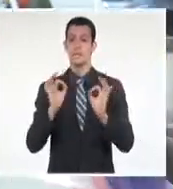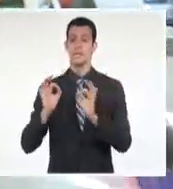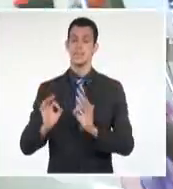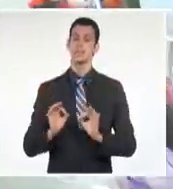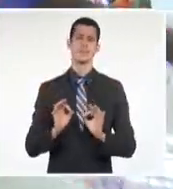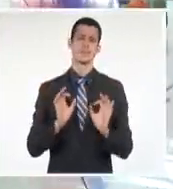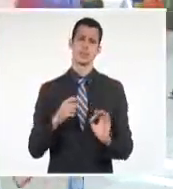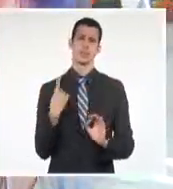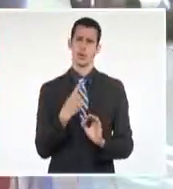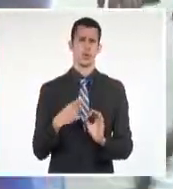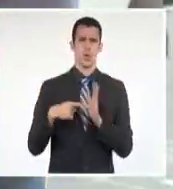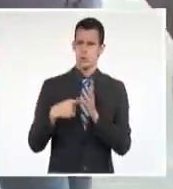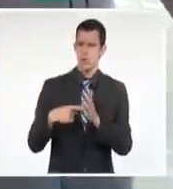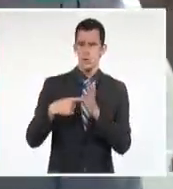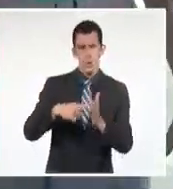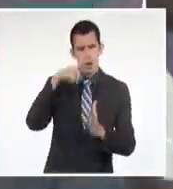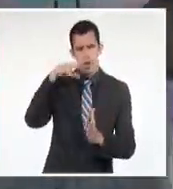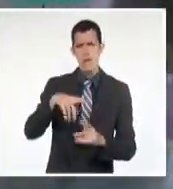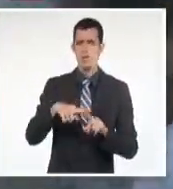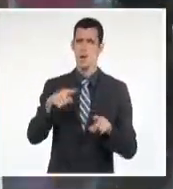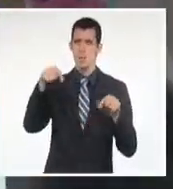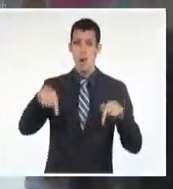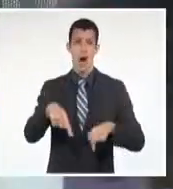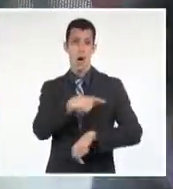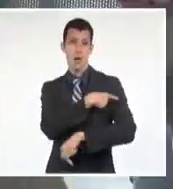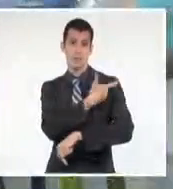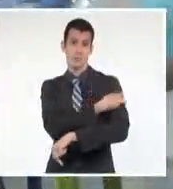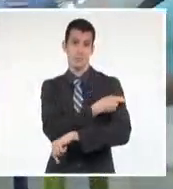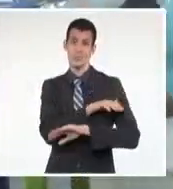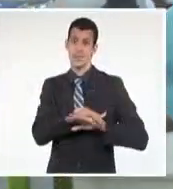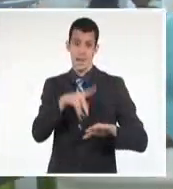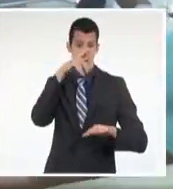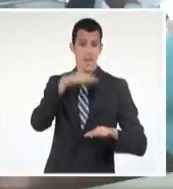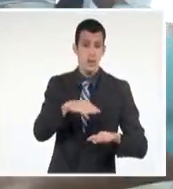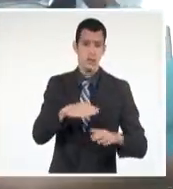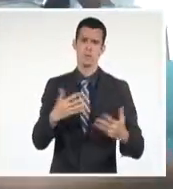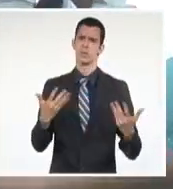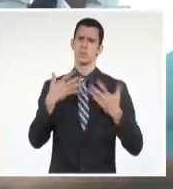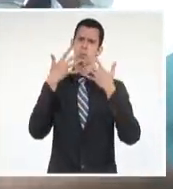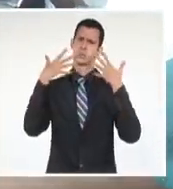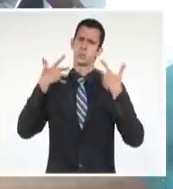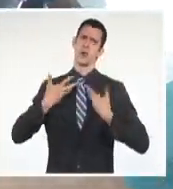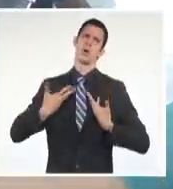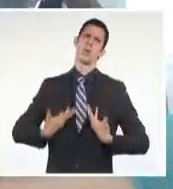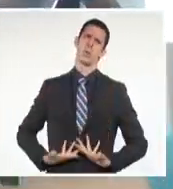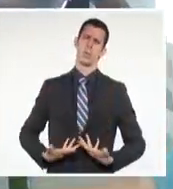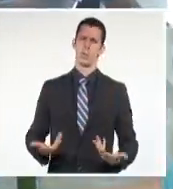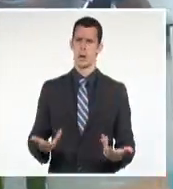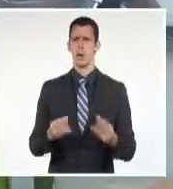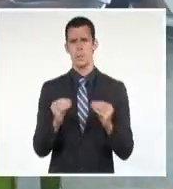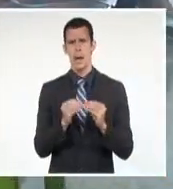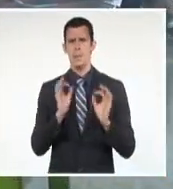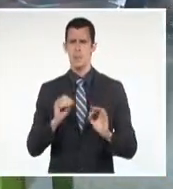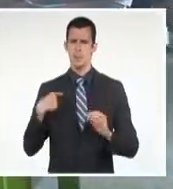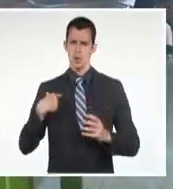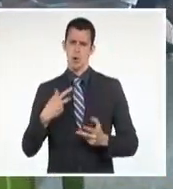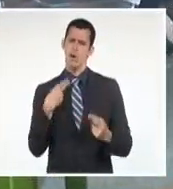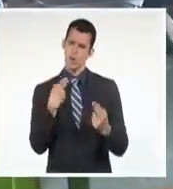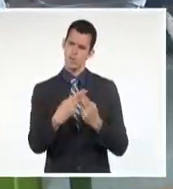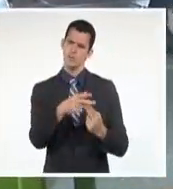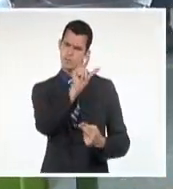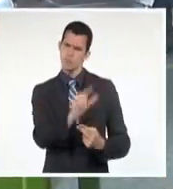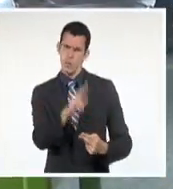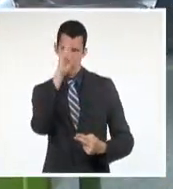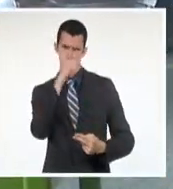Aparte estamos súper contentos y súper aliviados. Que hoy lo pongo en sus manos porque es poner a mi hijo, es decir, en las manos de unas personas que saben lo que han